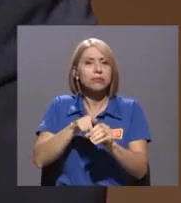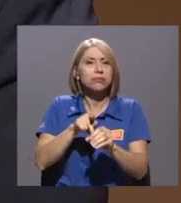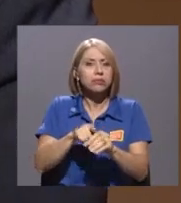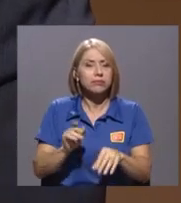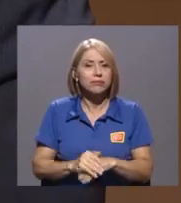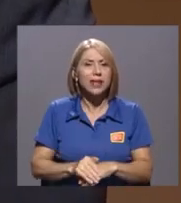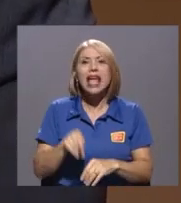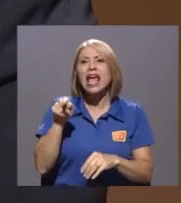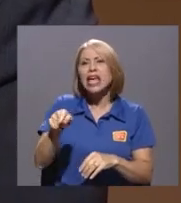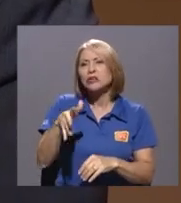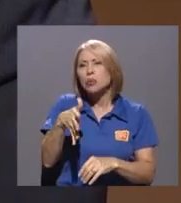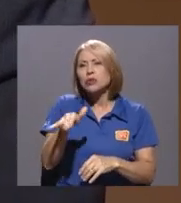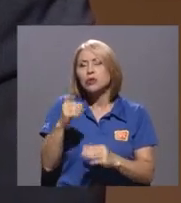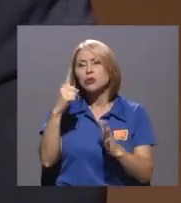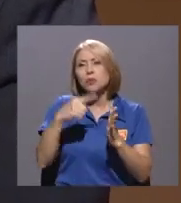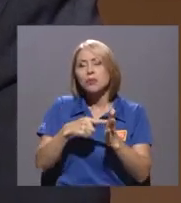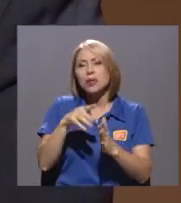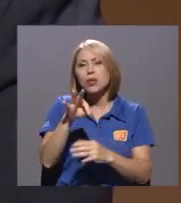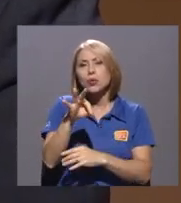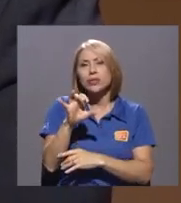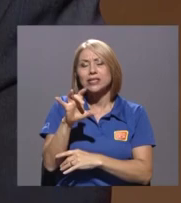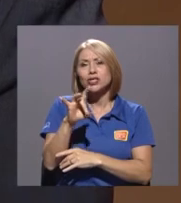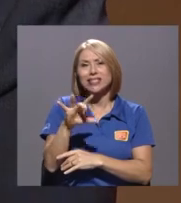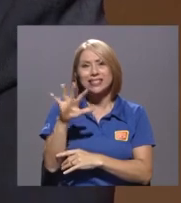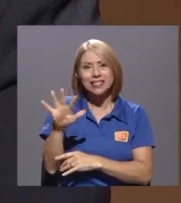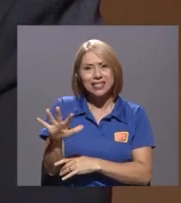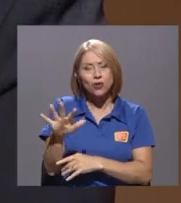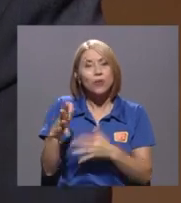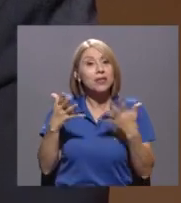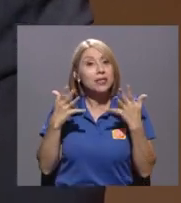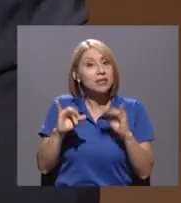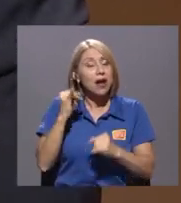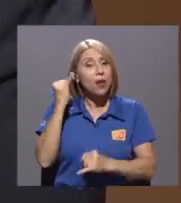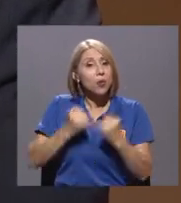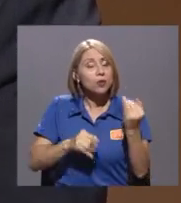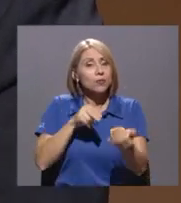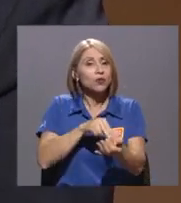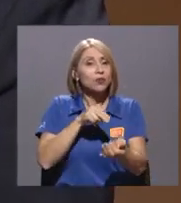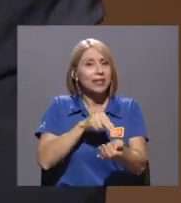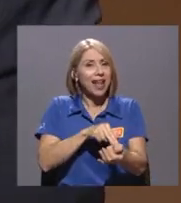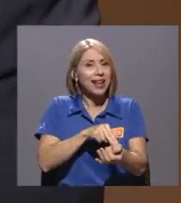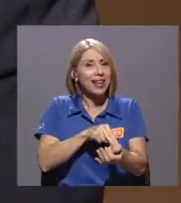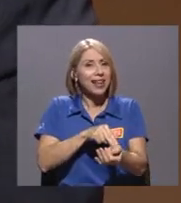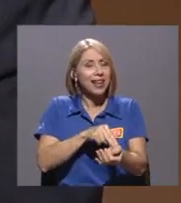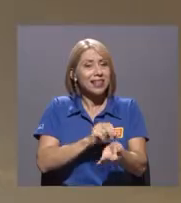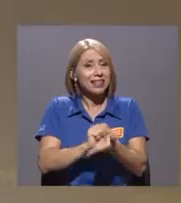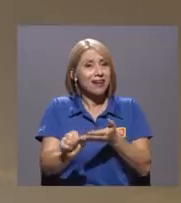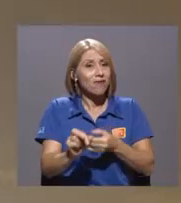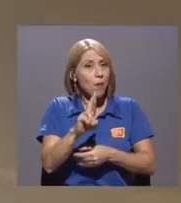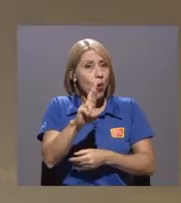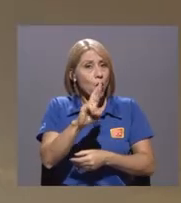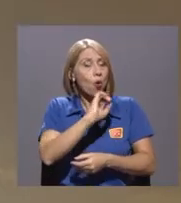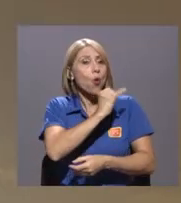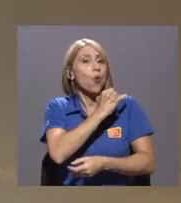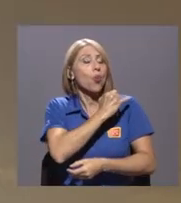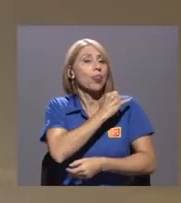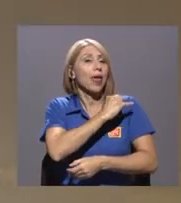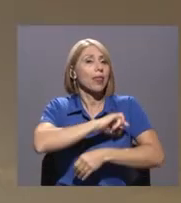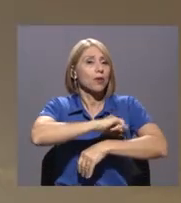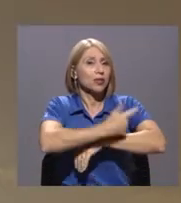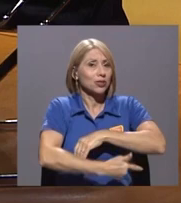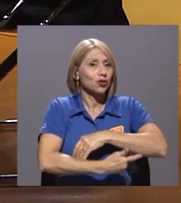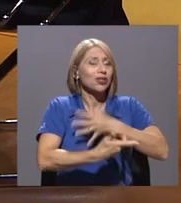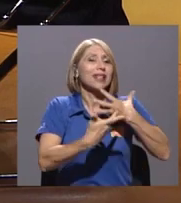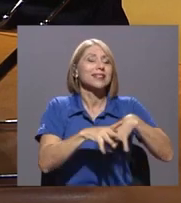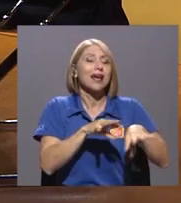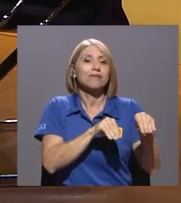del año 85 cuando pasa el último hospital de la junta de protección social que era el de sant rafael romo pasa a la caja